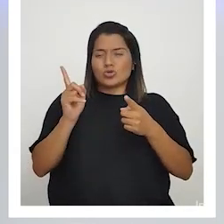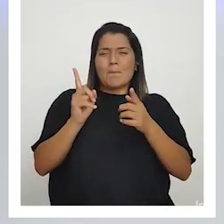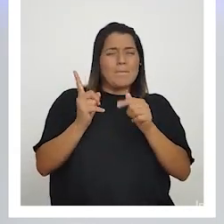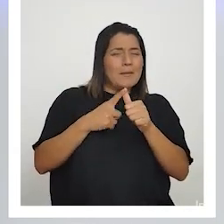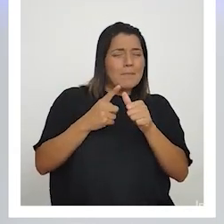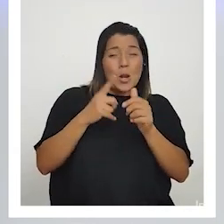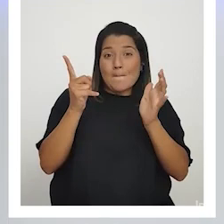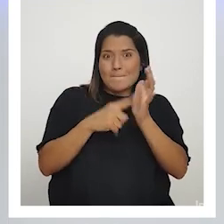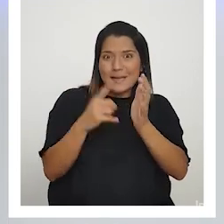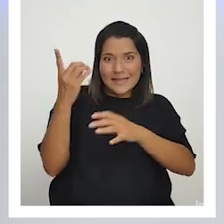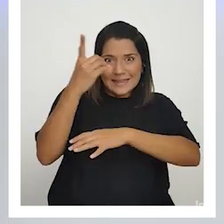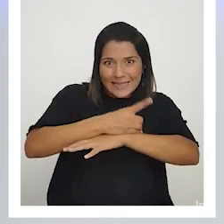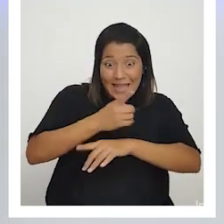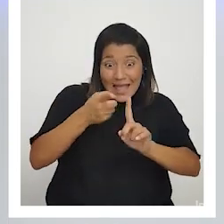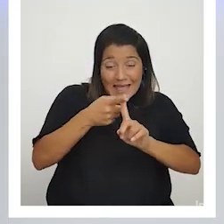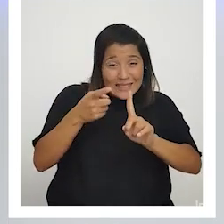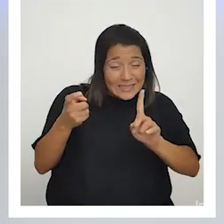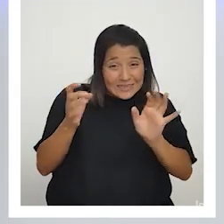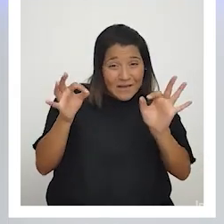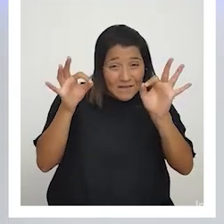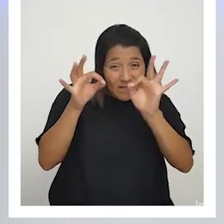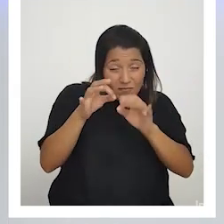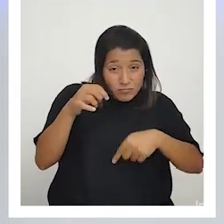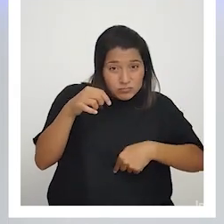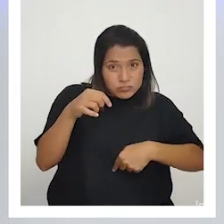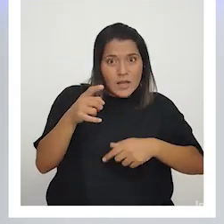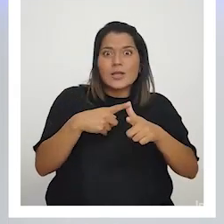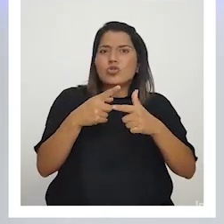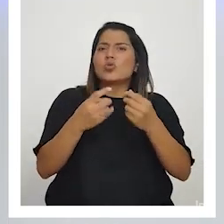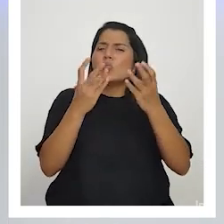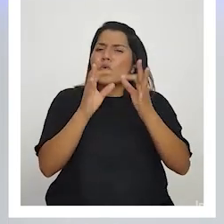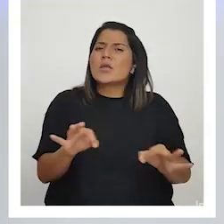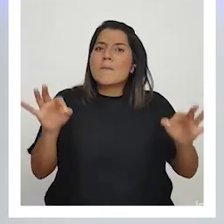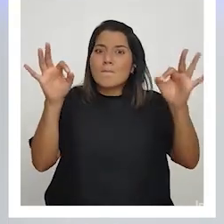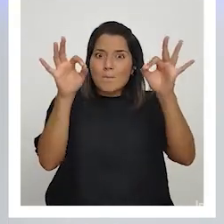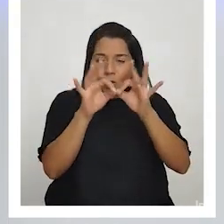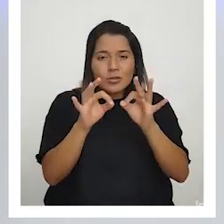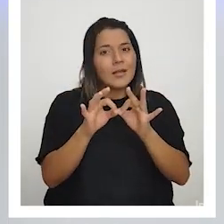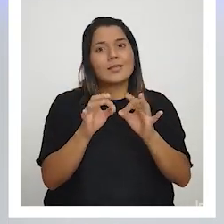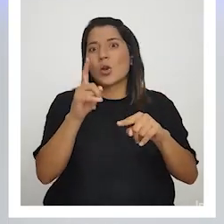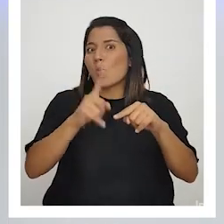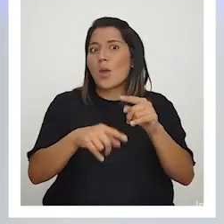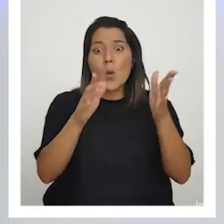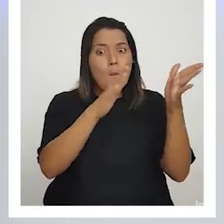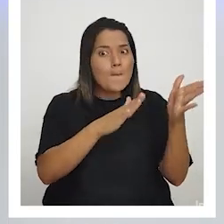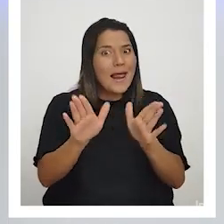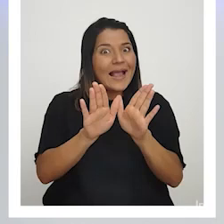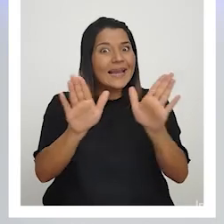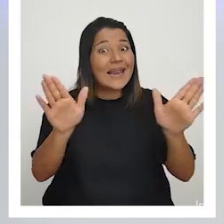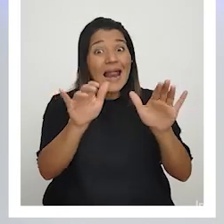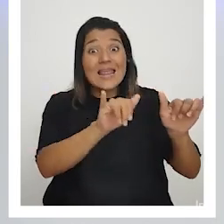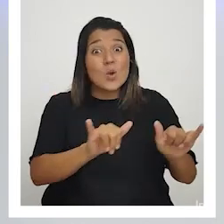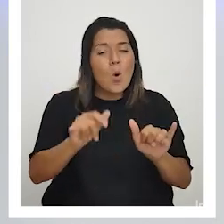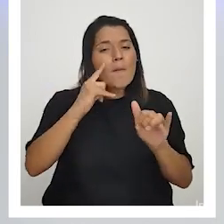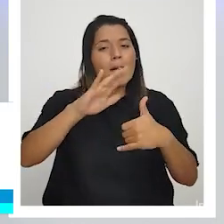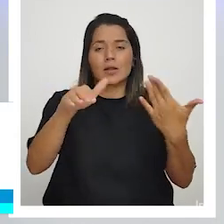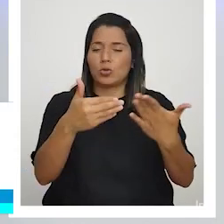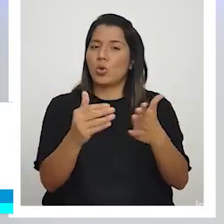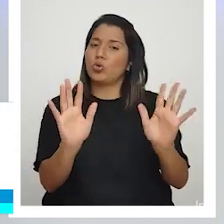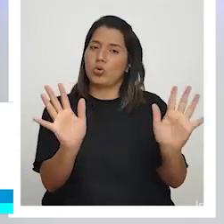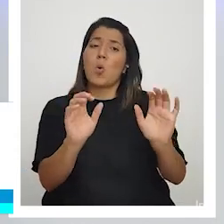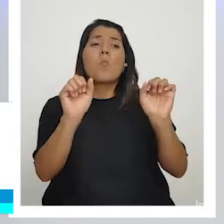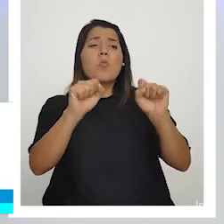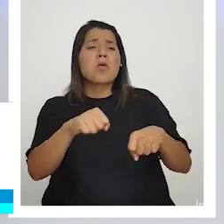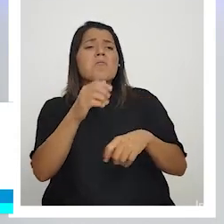lo importante que es no generalizar. Se pueden dar recomendaciones generales que pueden ayudarnos, pero si queremos